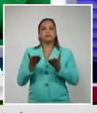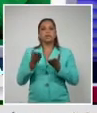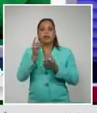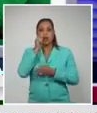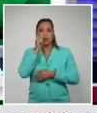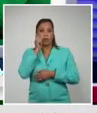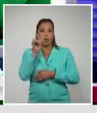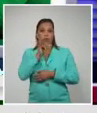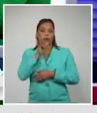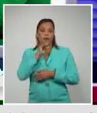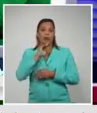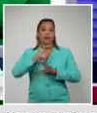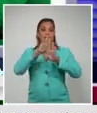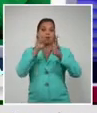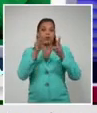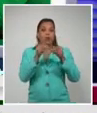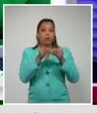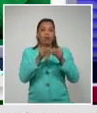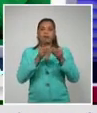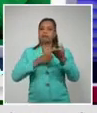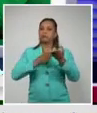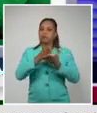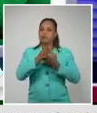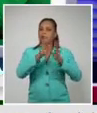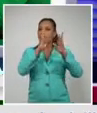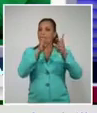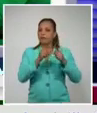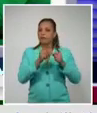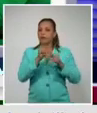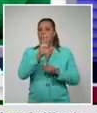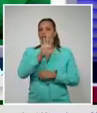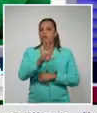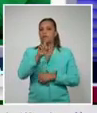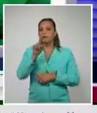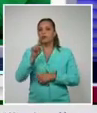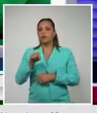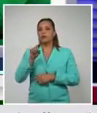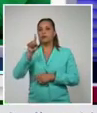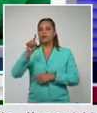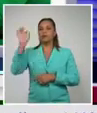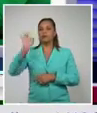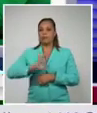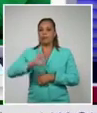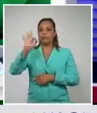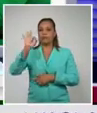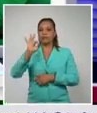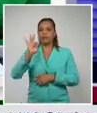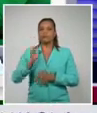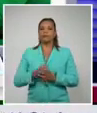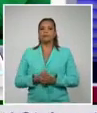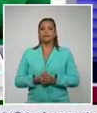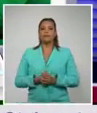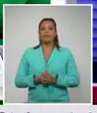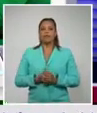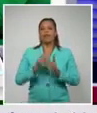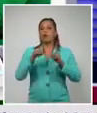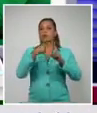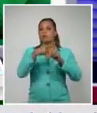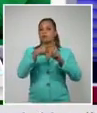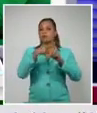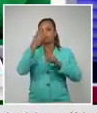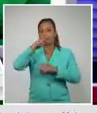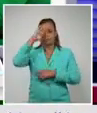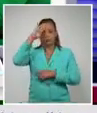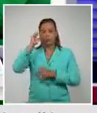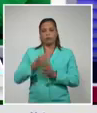se sigue manteniendo una cifra, un 51,1% de los casos diagnosticados en Cuba que